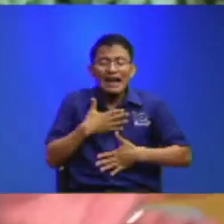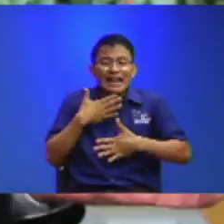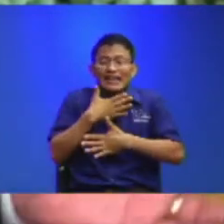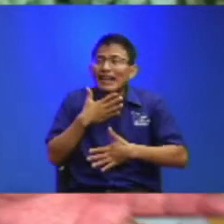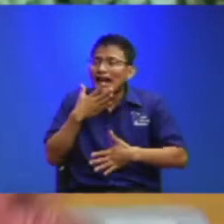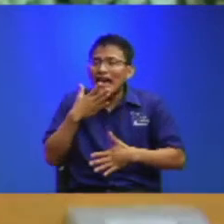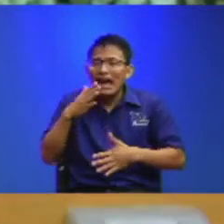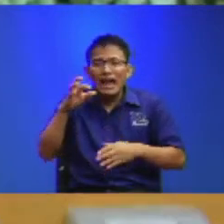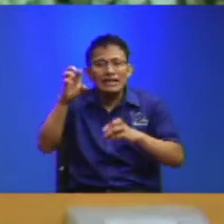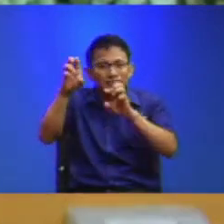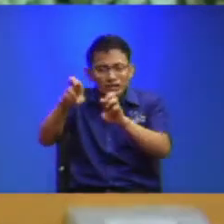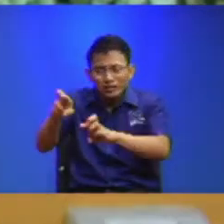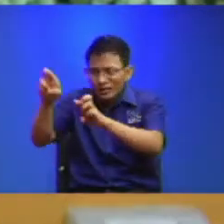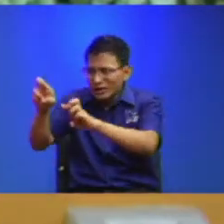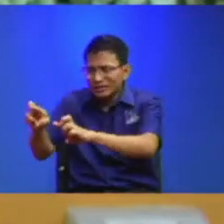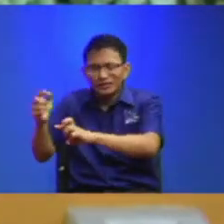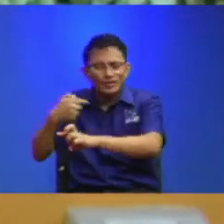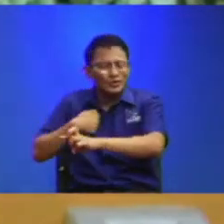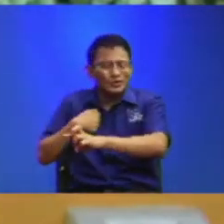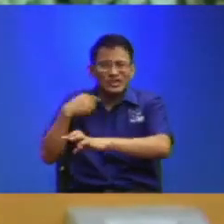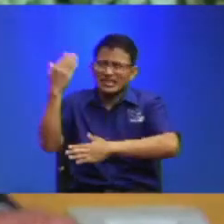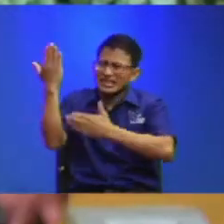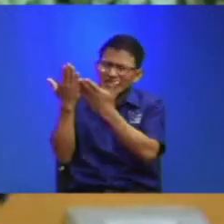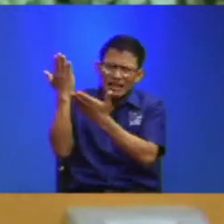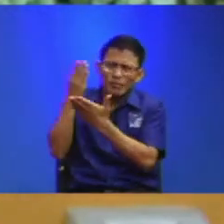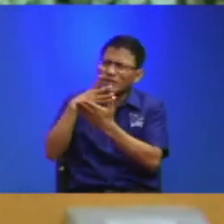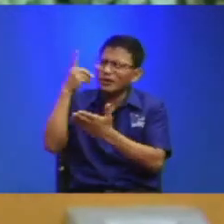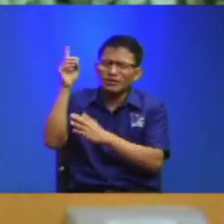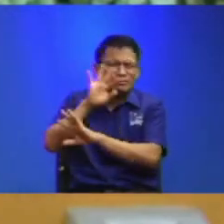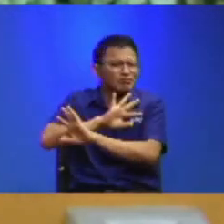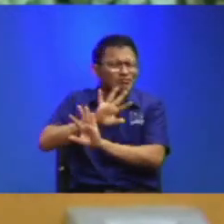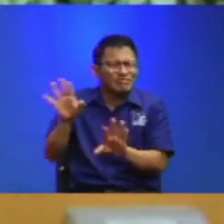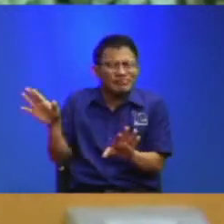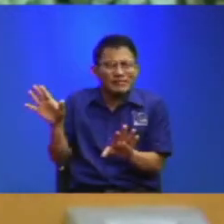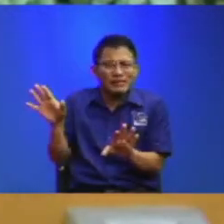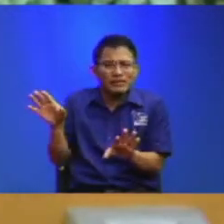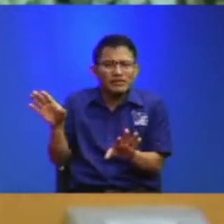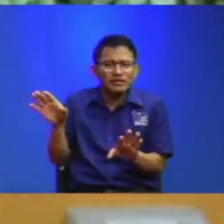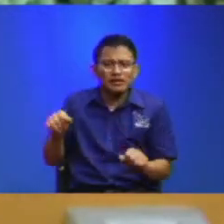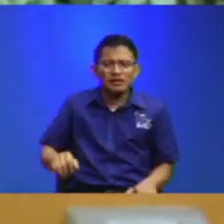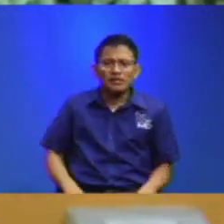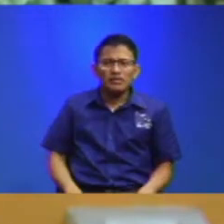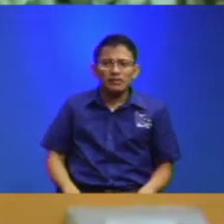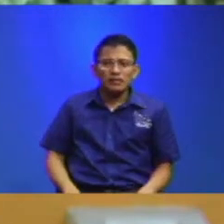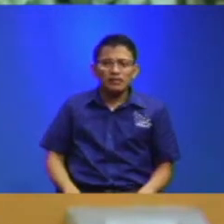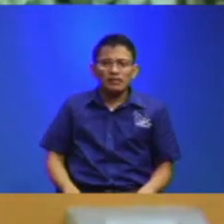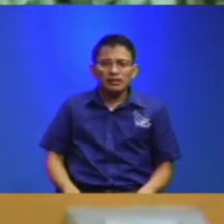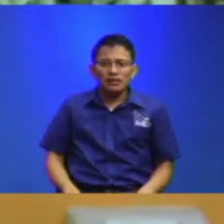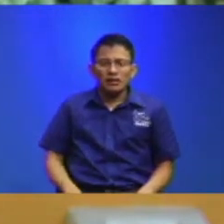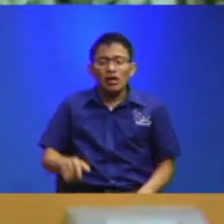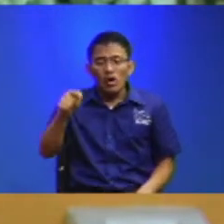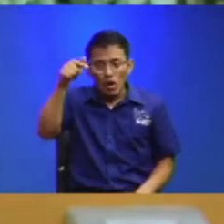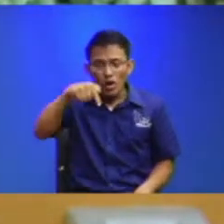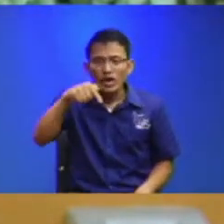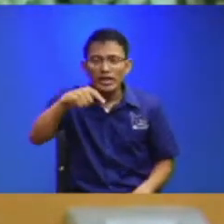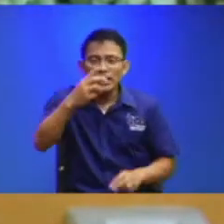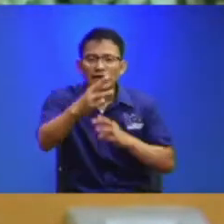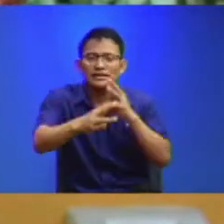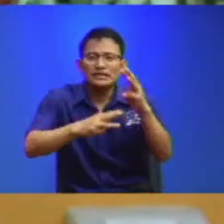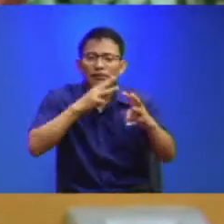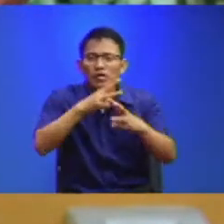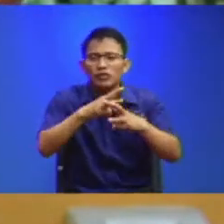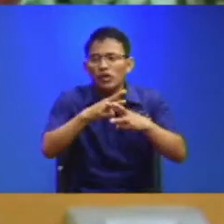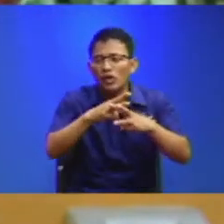Y eso es lo que está sucediendo con la corriente de este mundo, en donde lo que uno